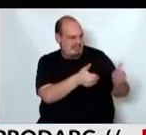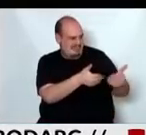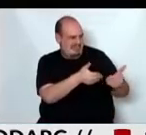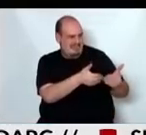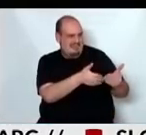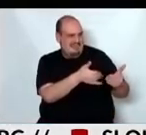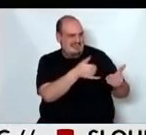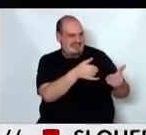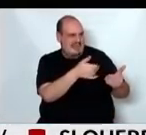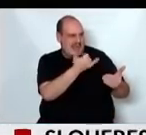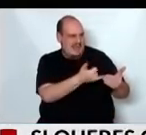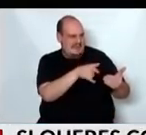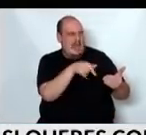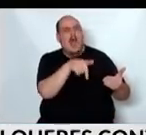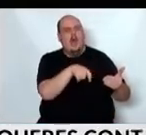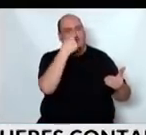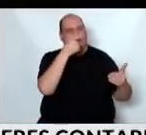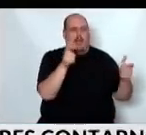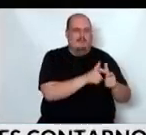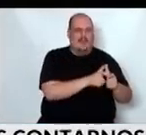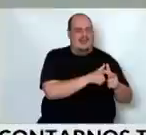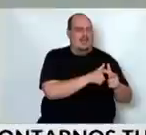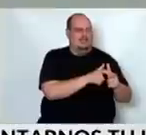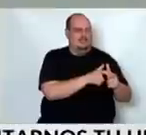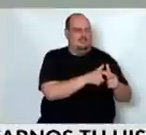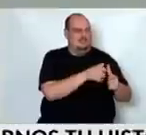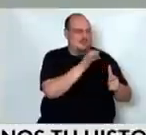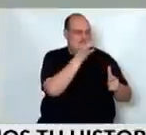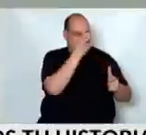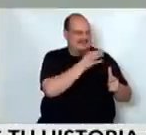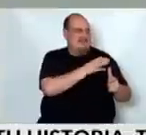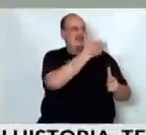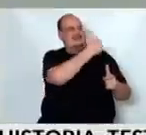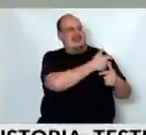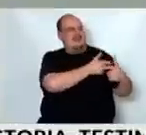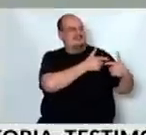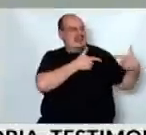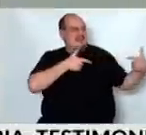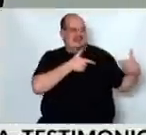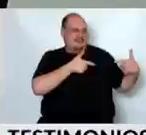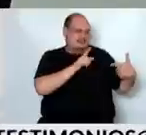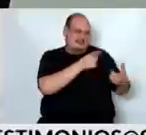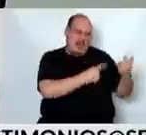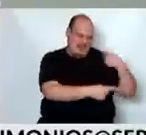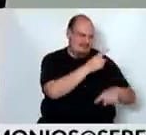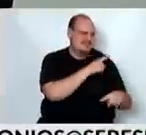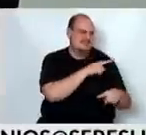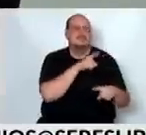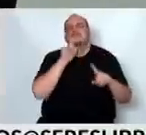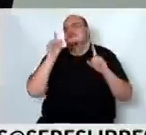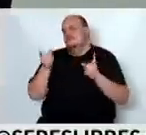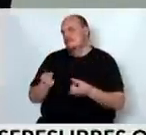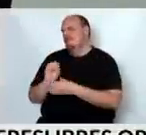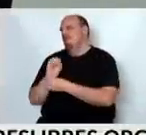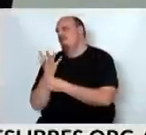yo sabemos que no hay menos droga ahora que hace 20 años. No, hay más droga. Más alcance también. Más alcance, ¿no? Y la moda y